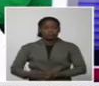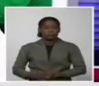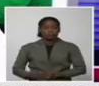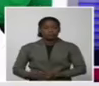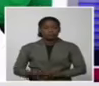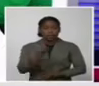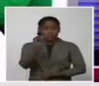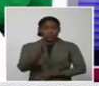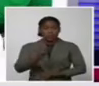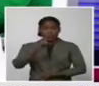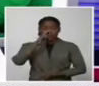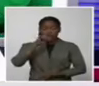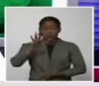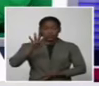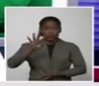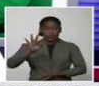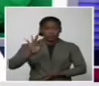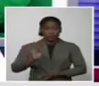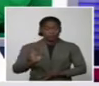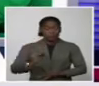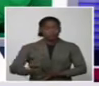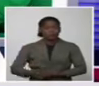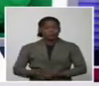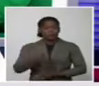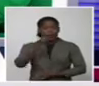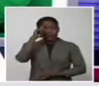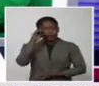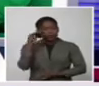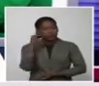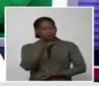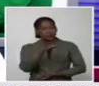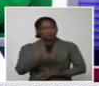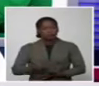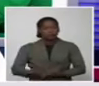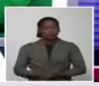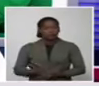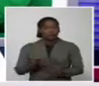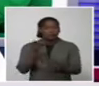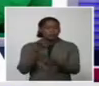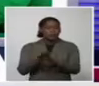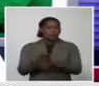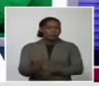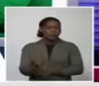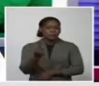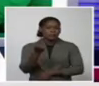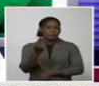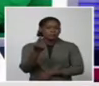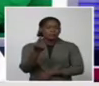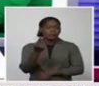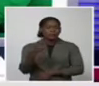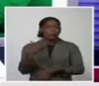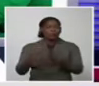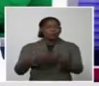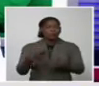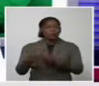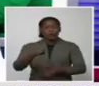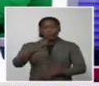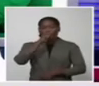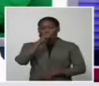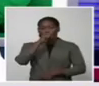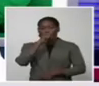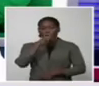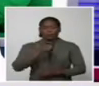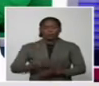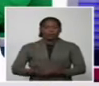paciente se ingresó inicialmente por presentar tos, decaimiento,